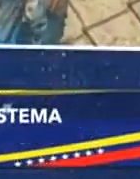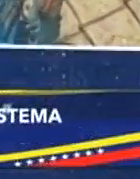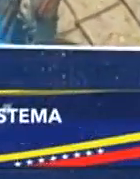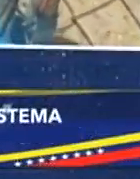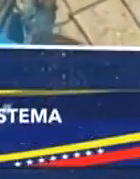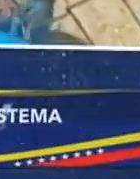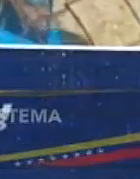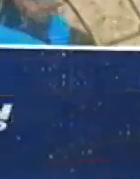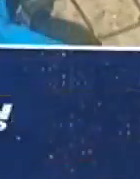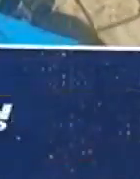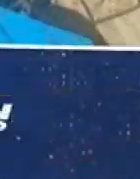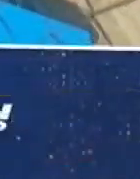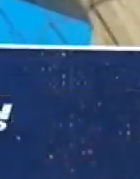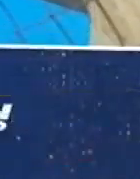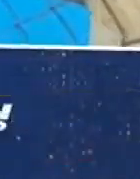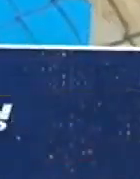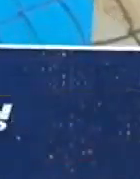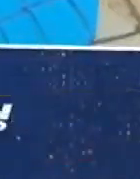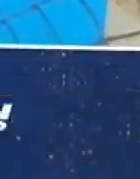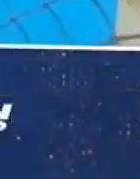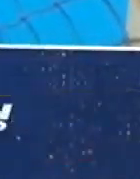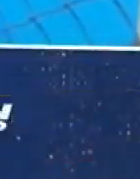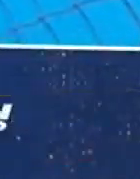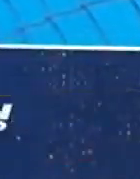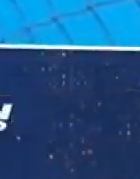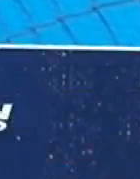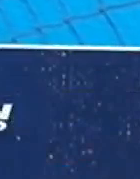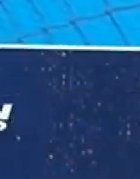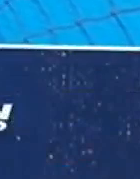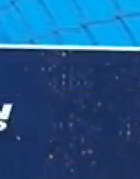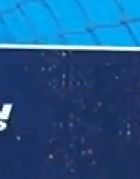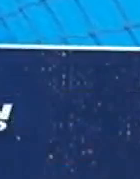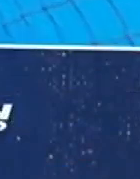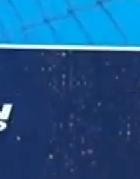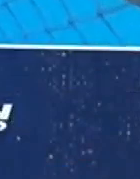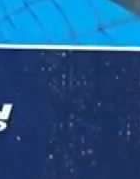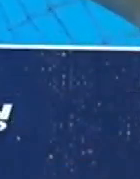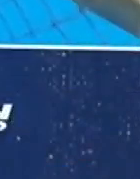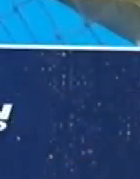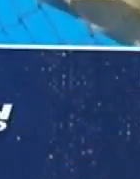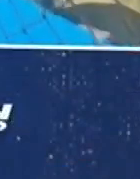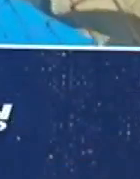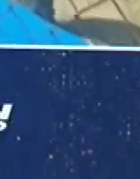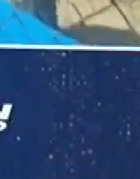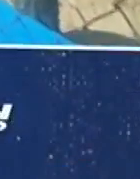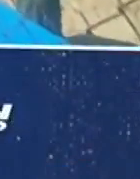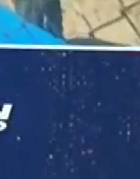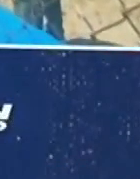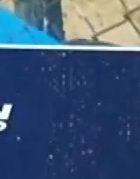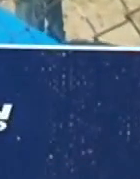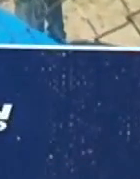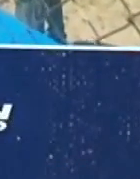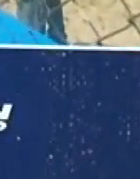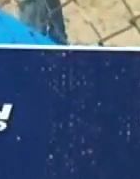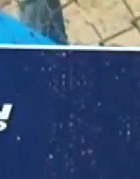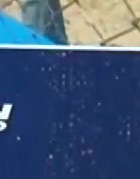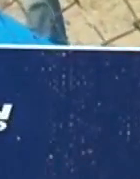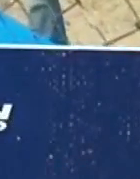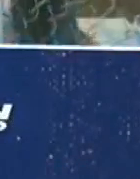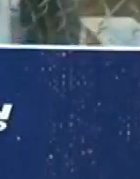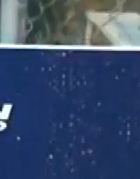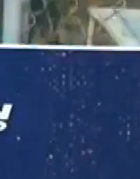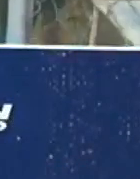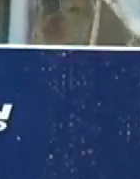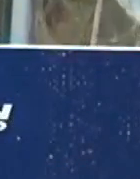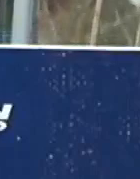organizado para todas las tareas de los ámbitos de la defensa y el desarrollo de la nación. El segundo capítulo habla precisamente de eso